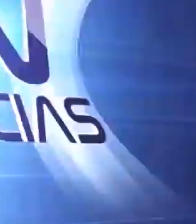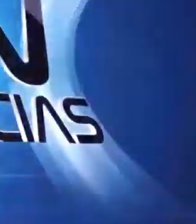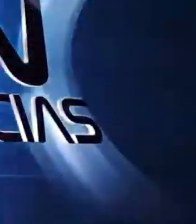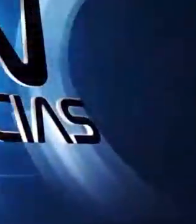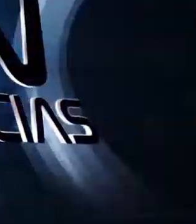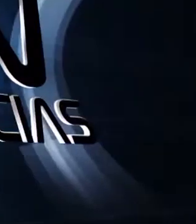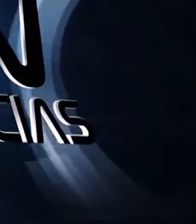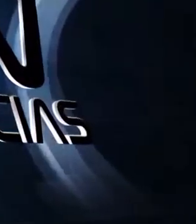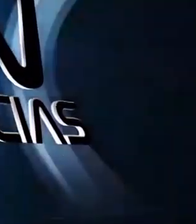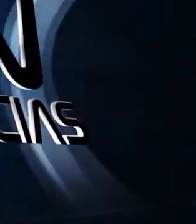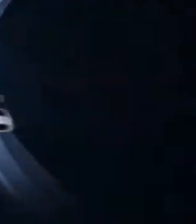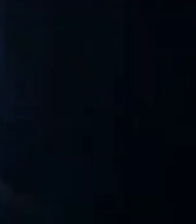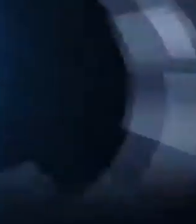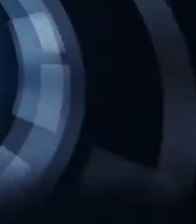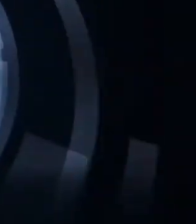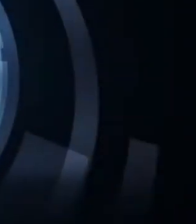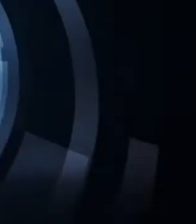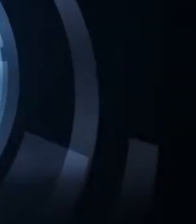un referente de exportación del graffiti chileno.